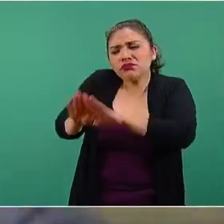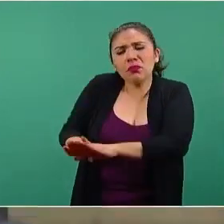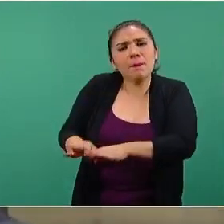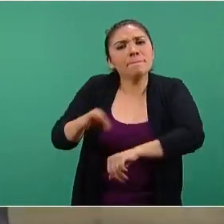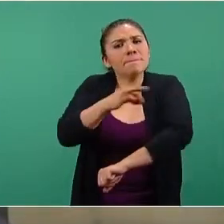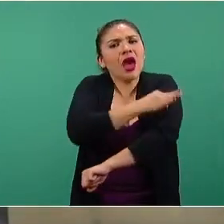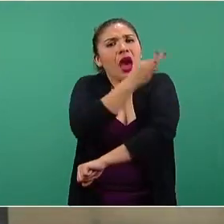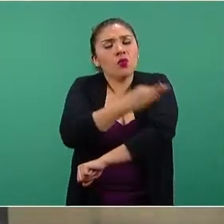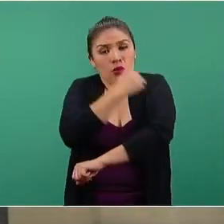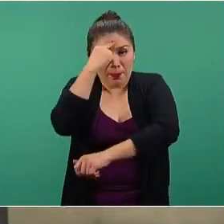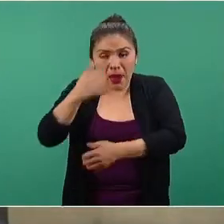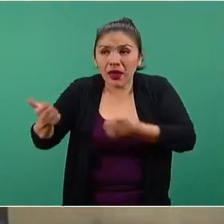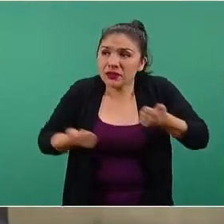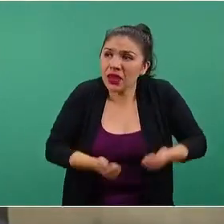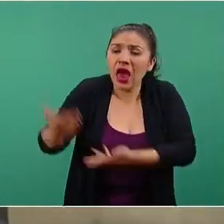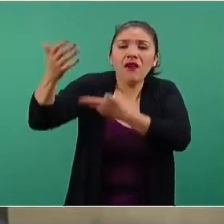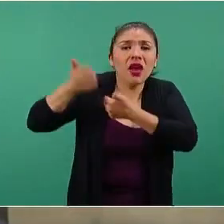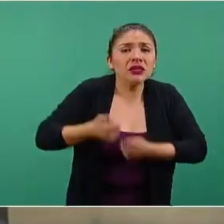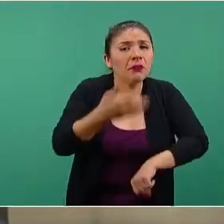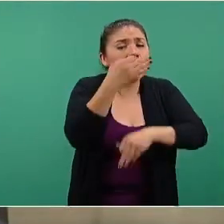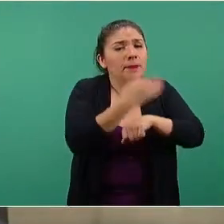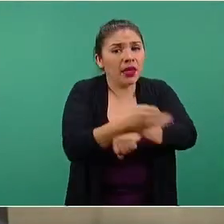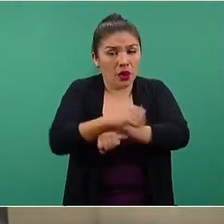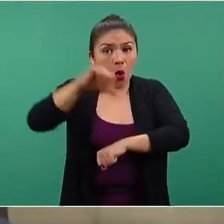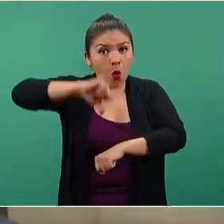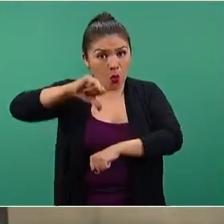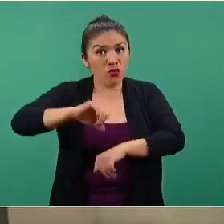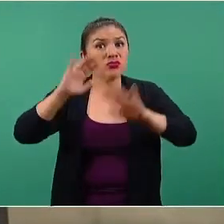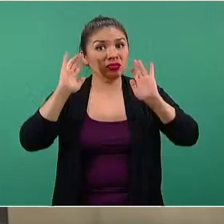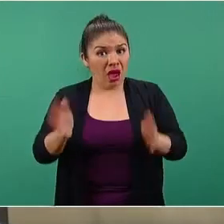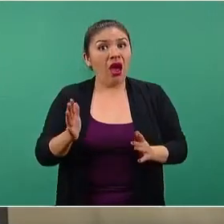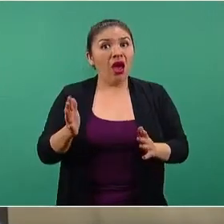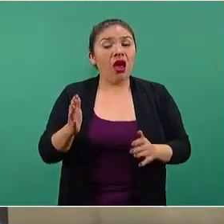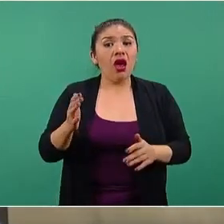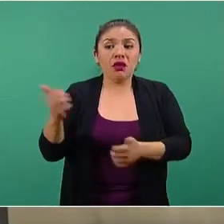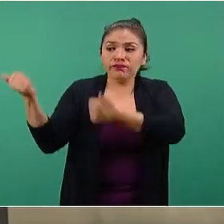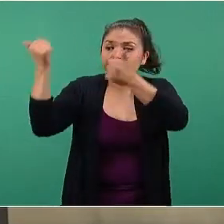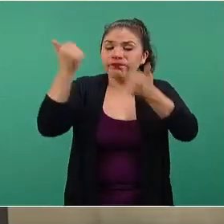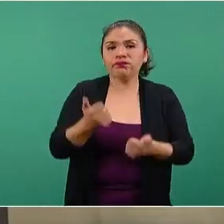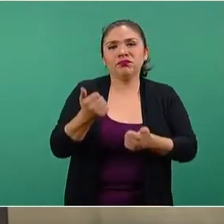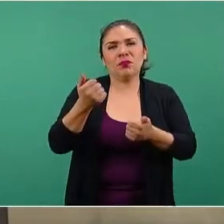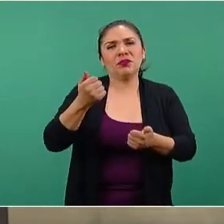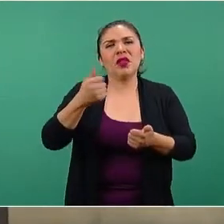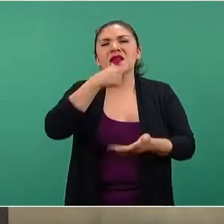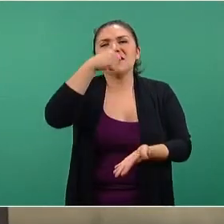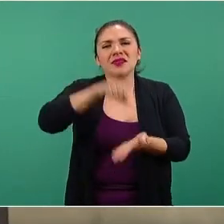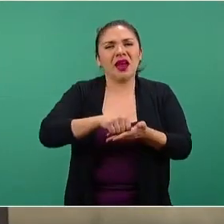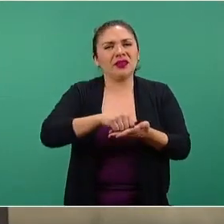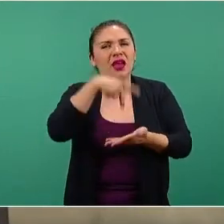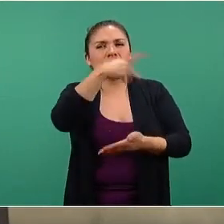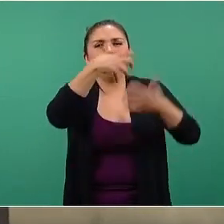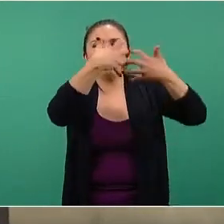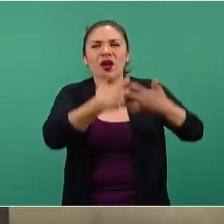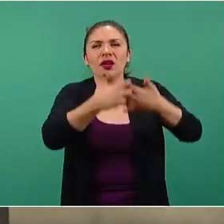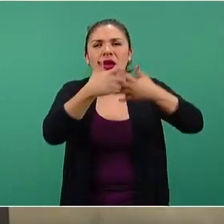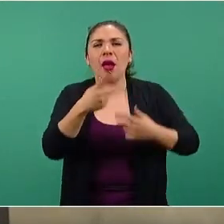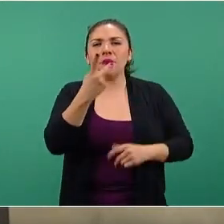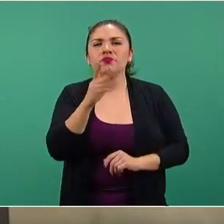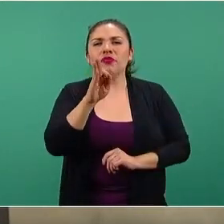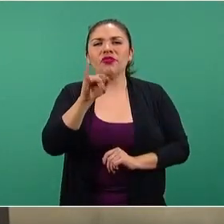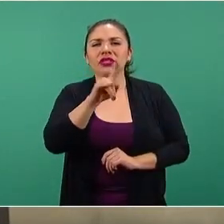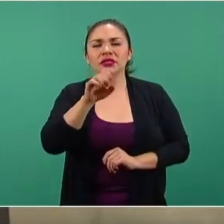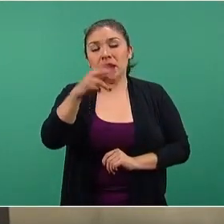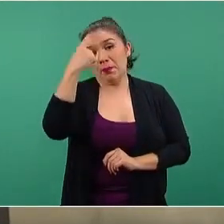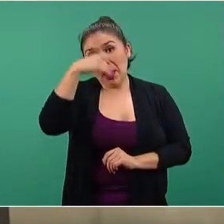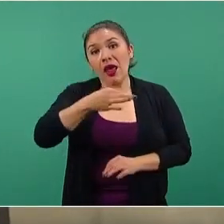tránsito para ser administradas. Hoy, por cierto, nos llegó ya el oficio de Pfizer anunciándonos